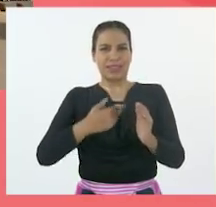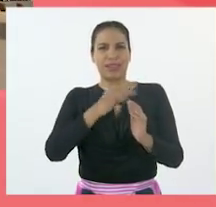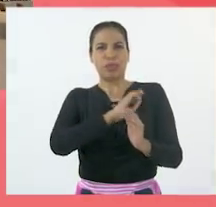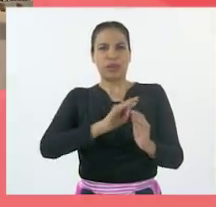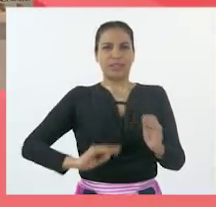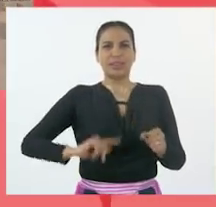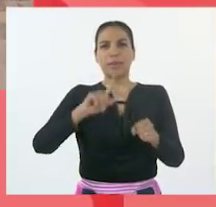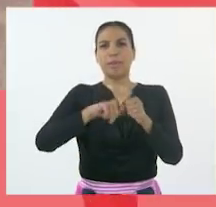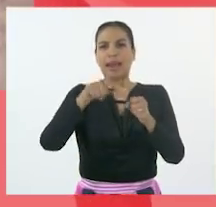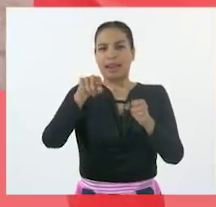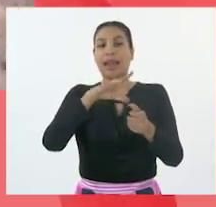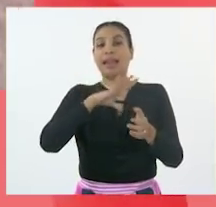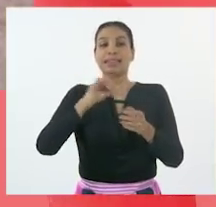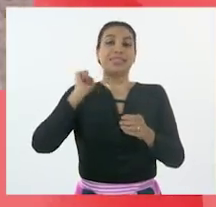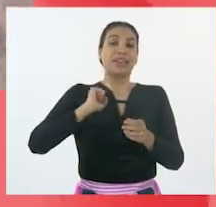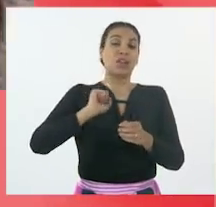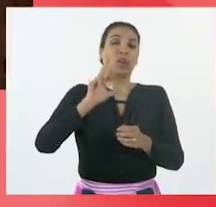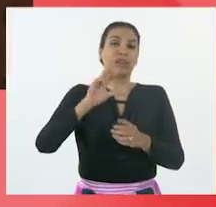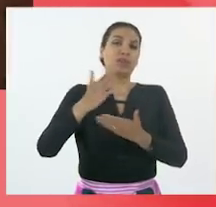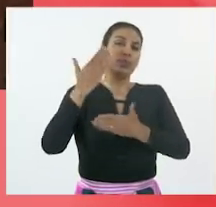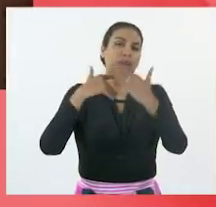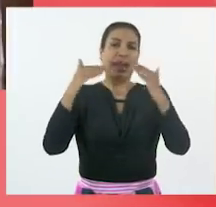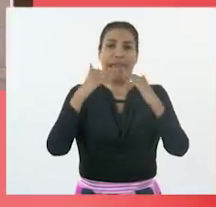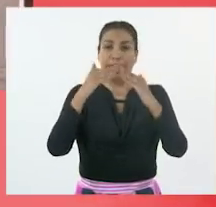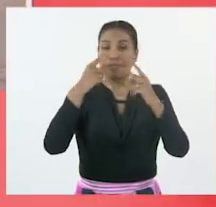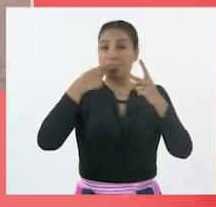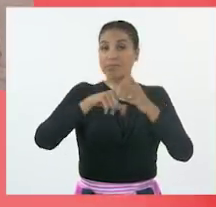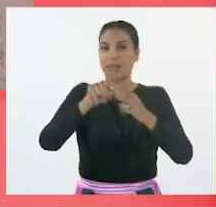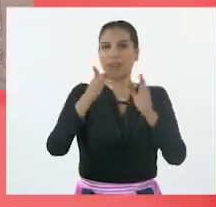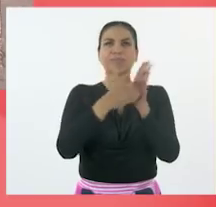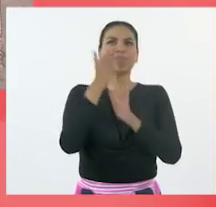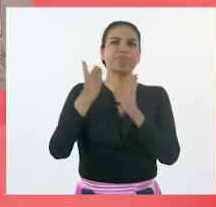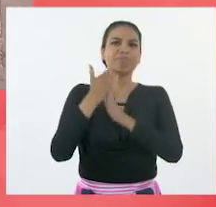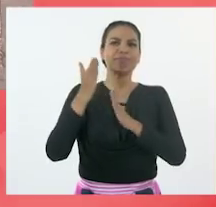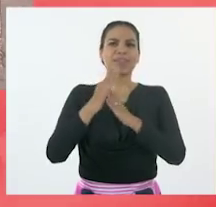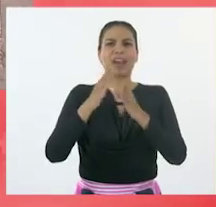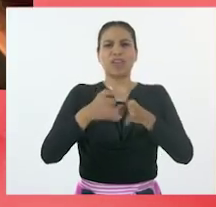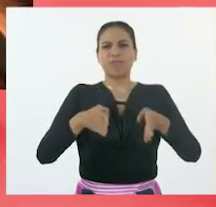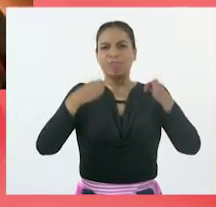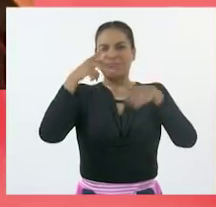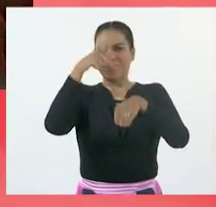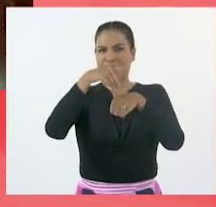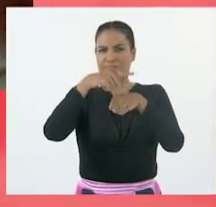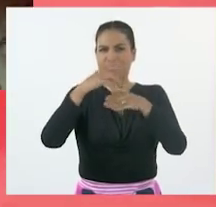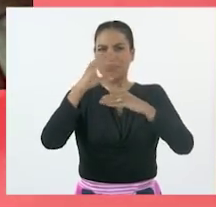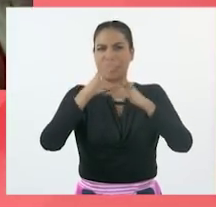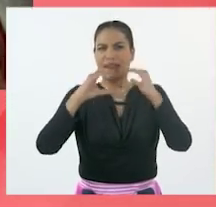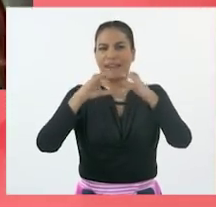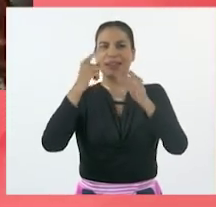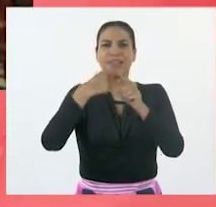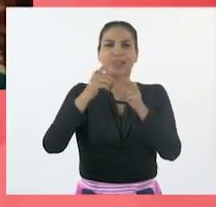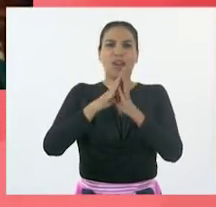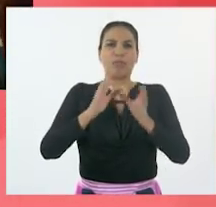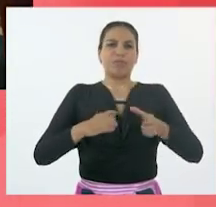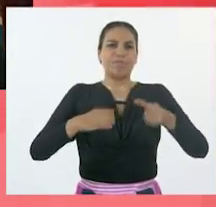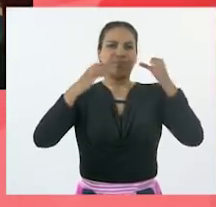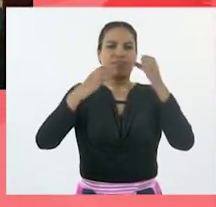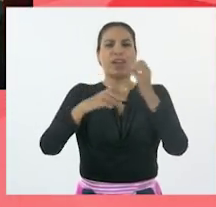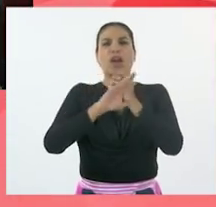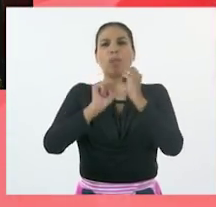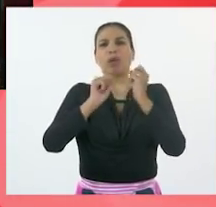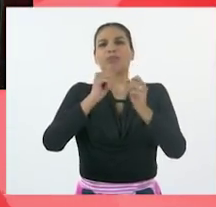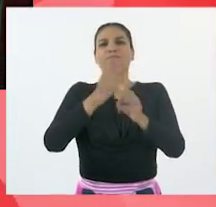XVIII y originalmente fue una casa habitación construida con muros de piedra, entre pisos de vigas y ladrillo